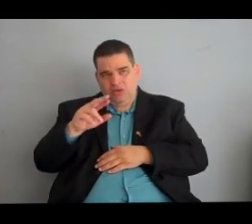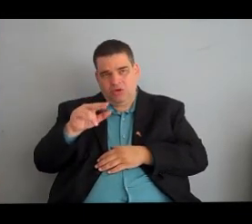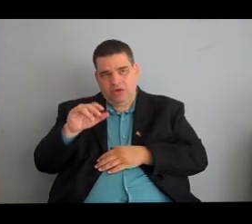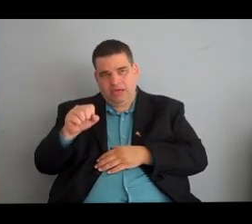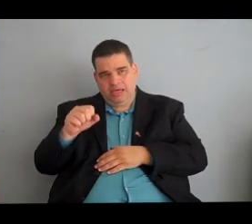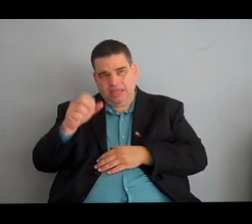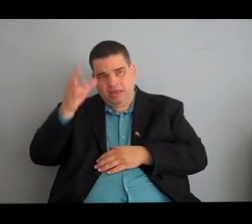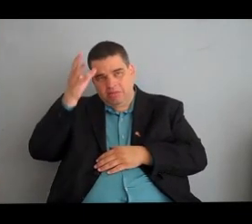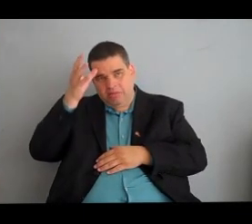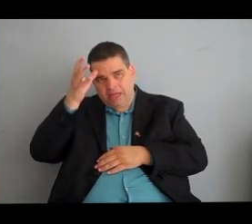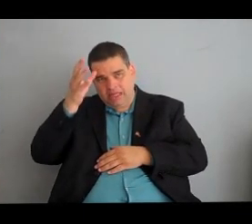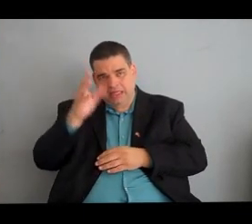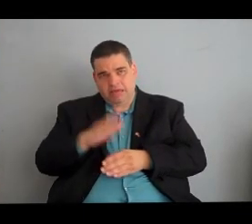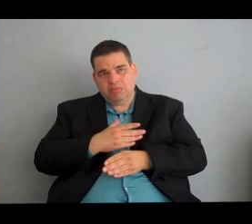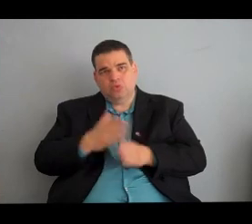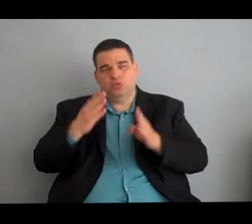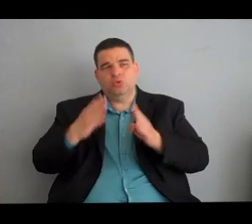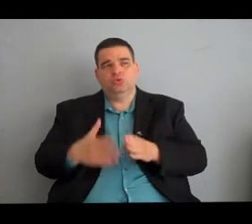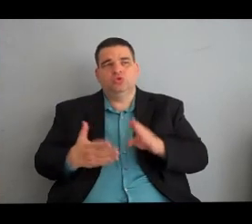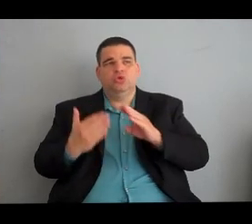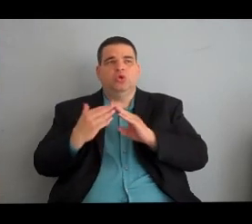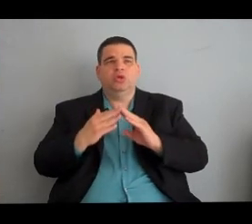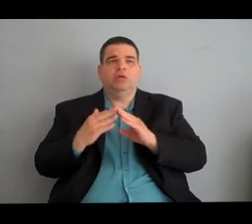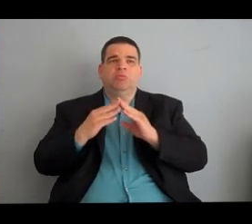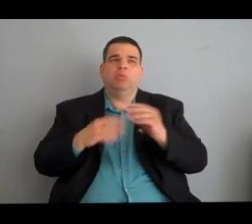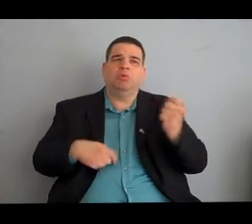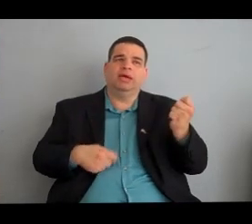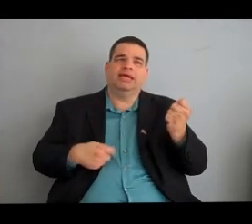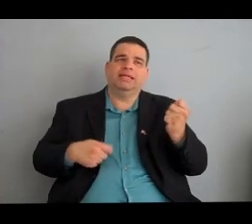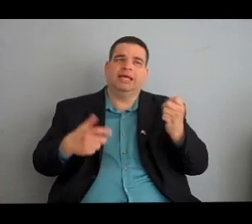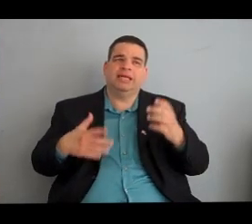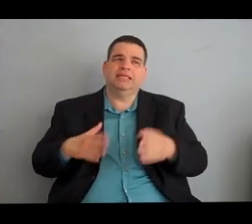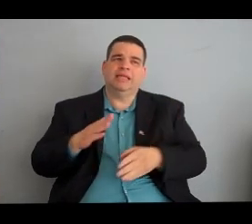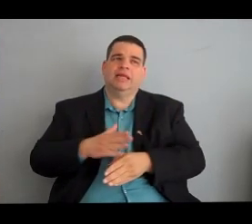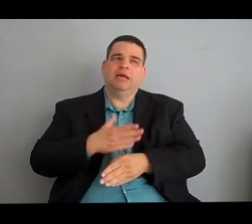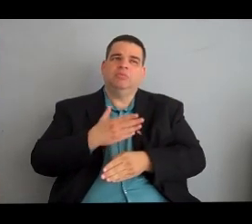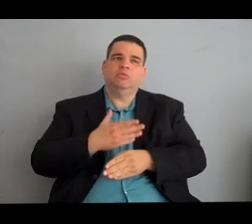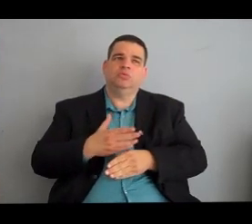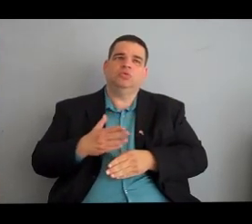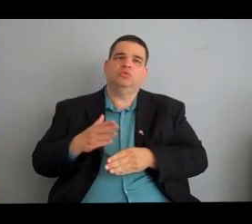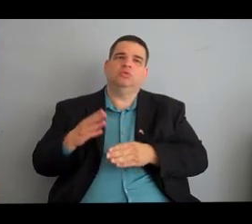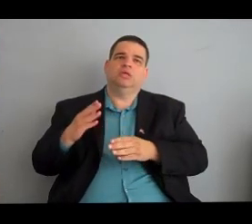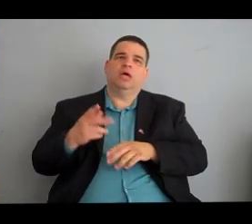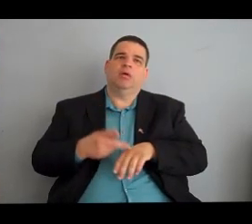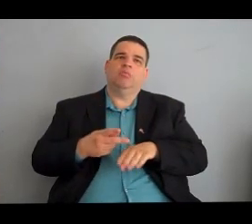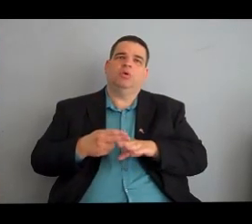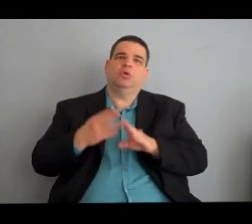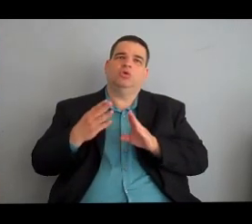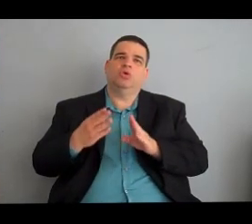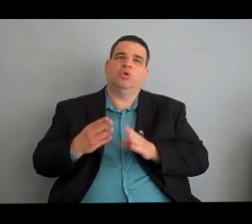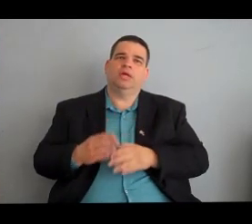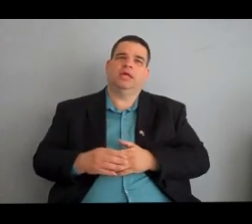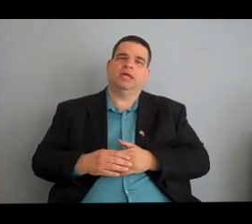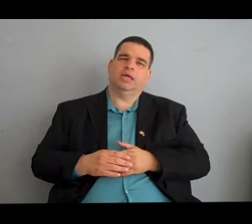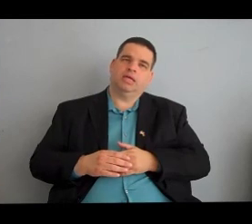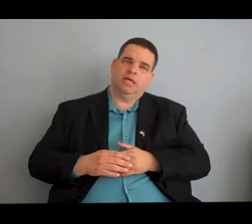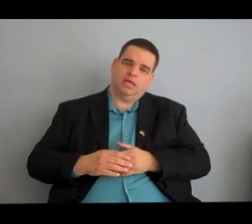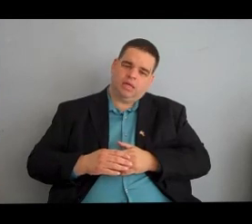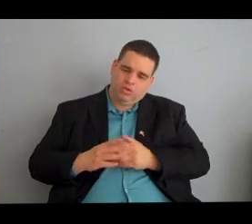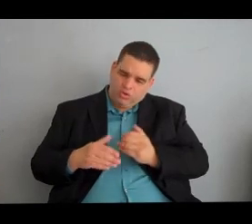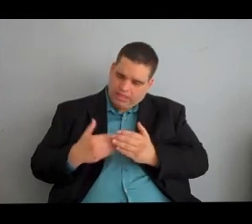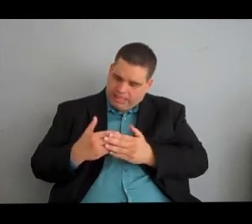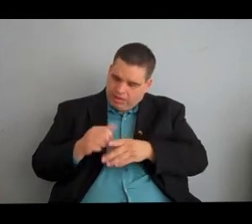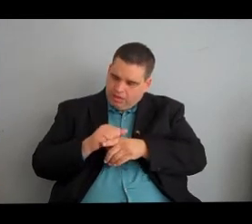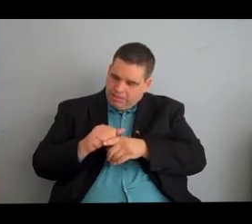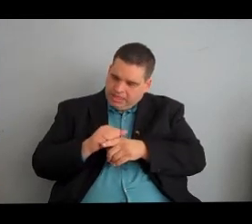de guitarrista de la música autóctona puertorriqueña. Yo de casualidad llegué a un ensayo y había un güiro en una esquinita, el sonidista no quería